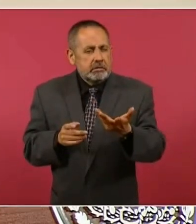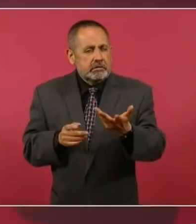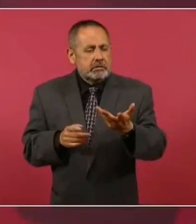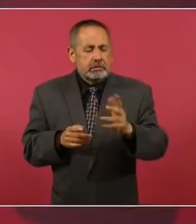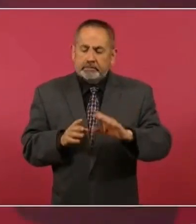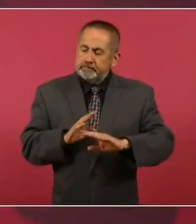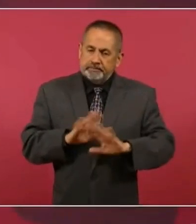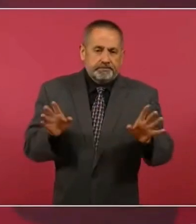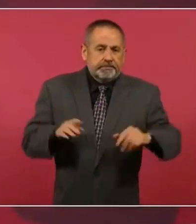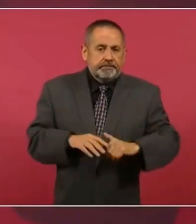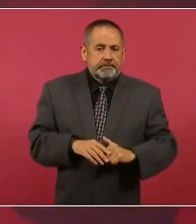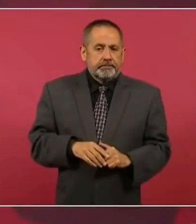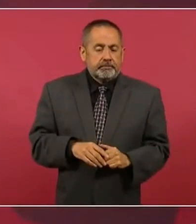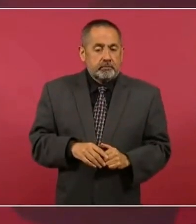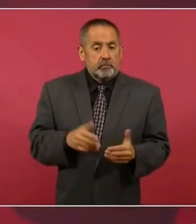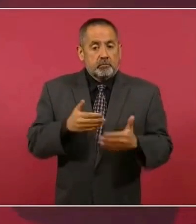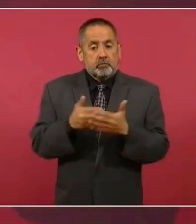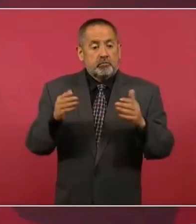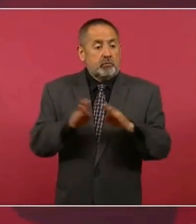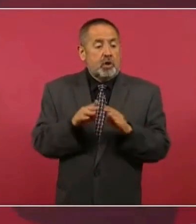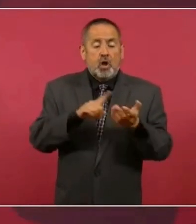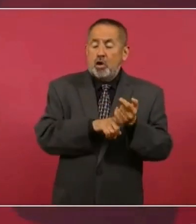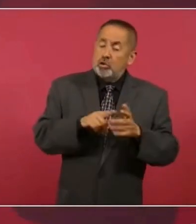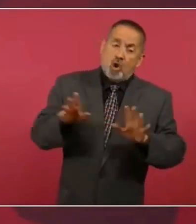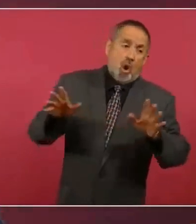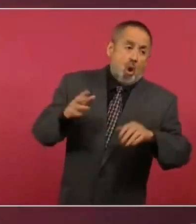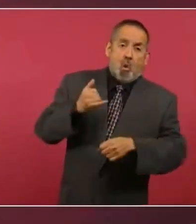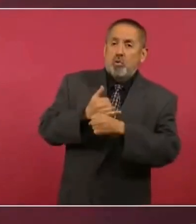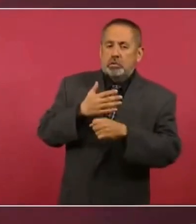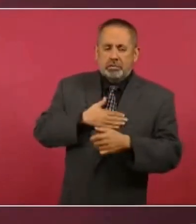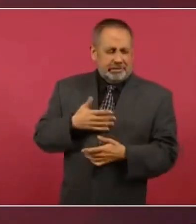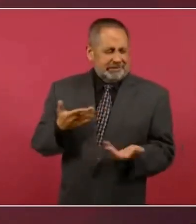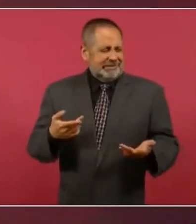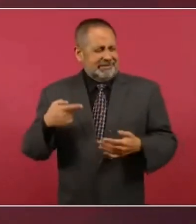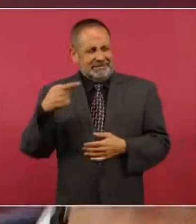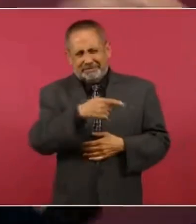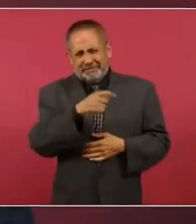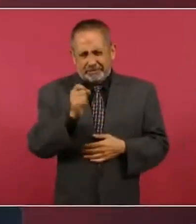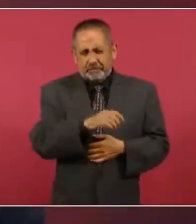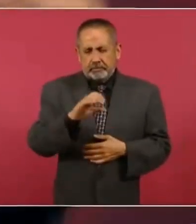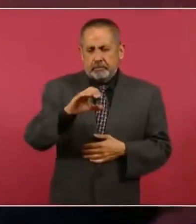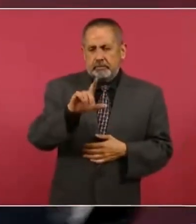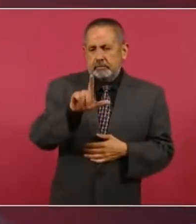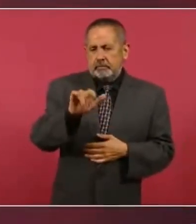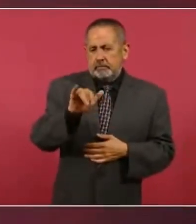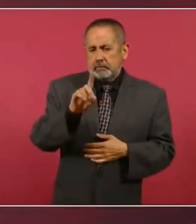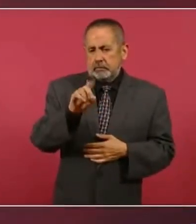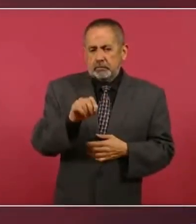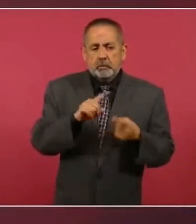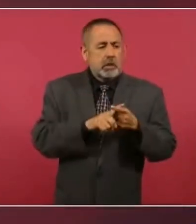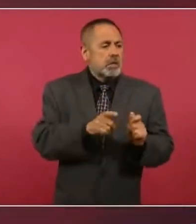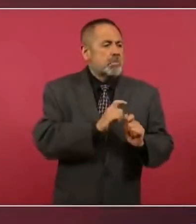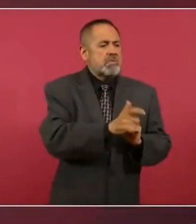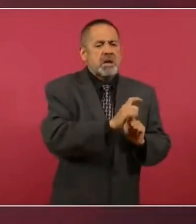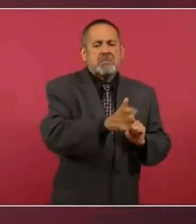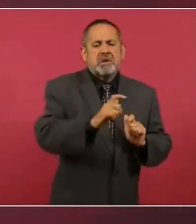ahora se convierten en paladines de la libertad. Claudio X González y a todos los que les paga